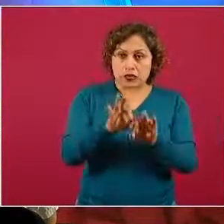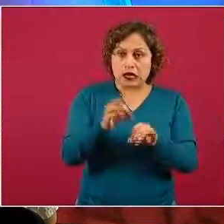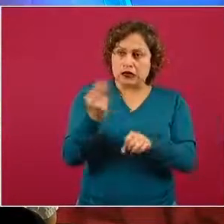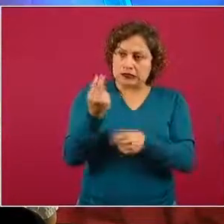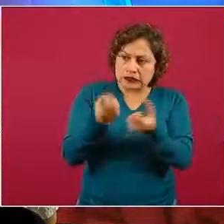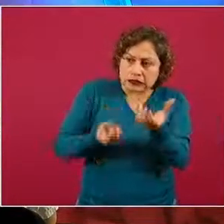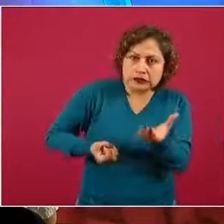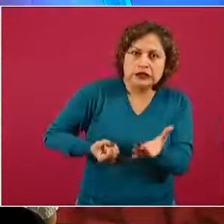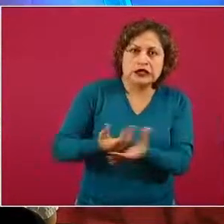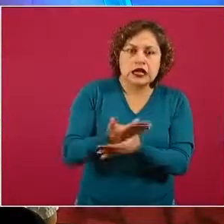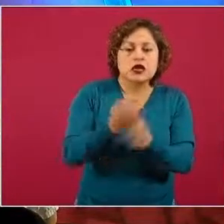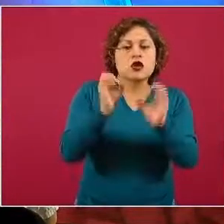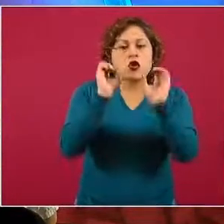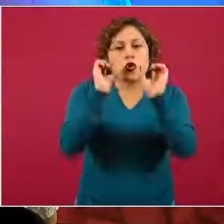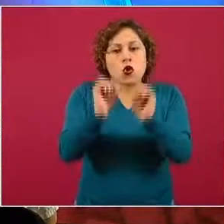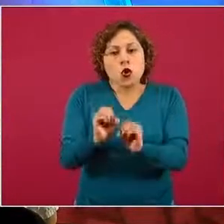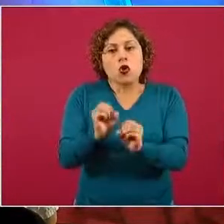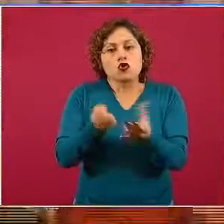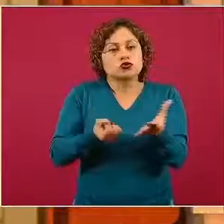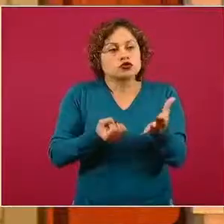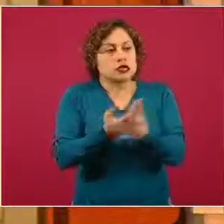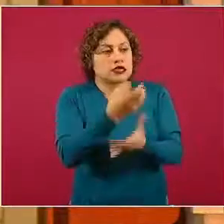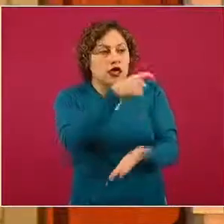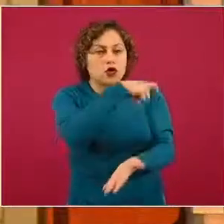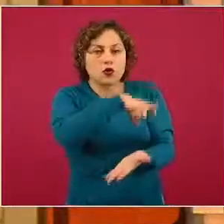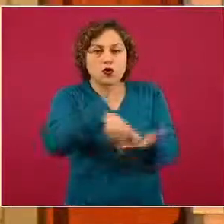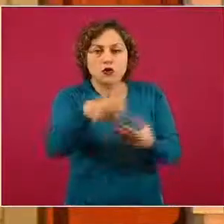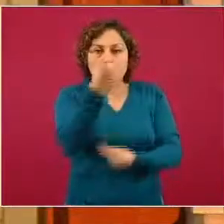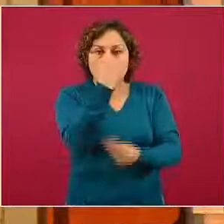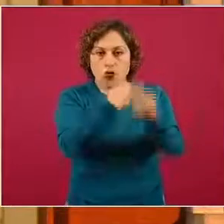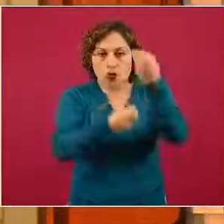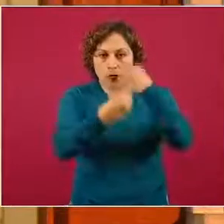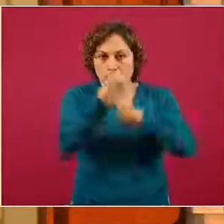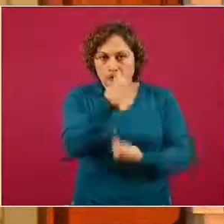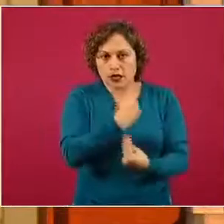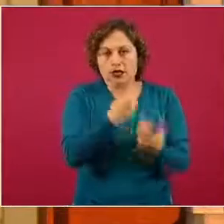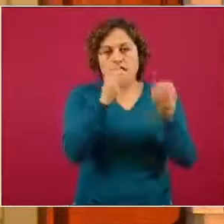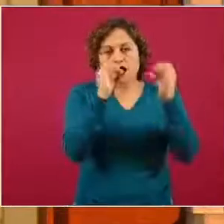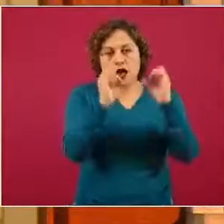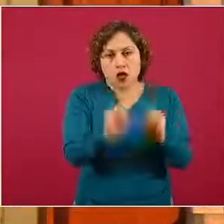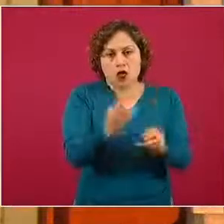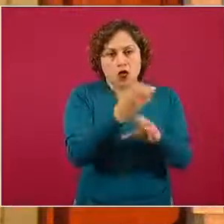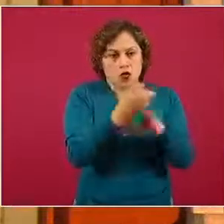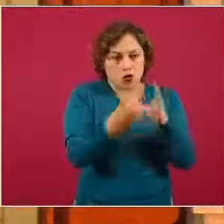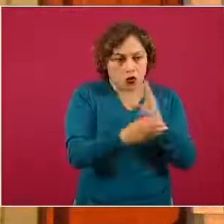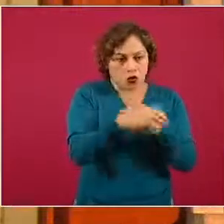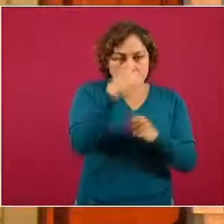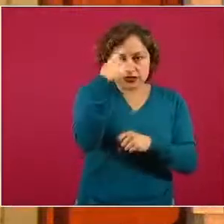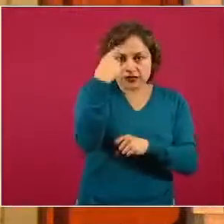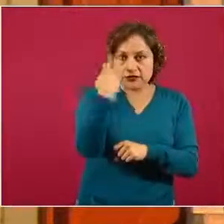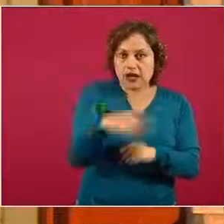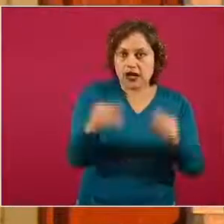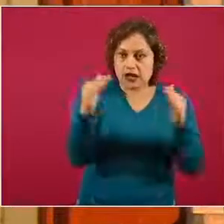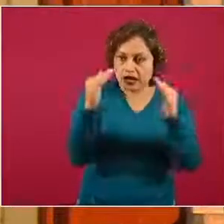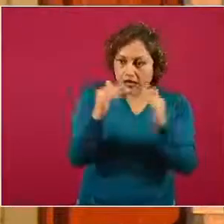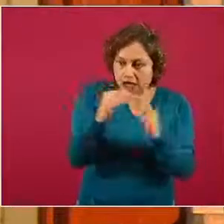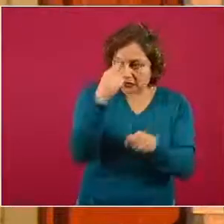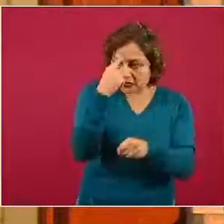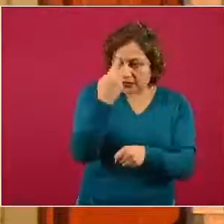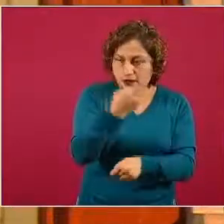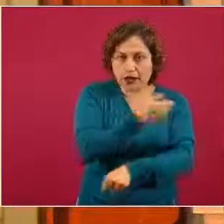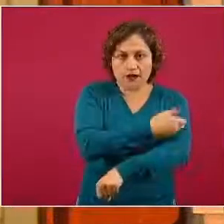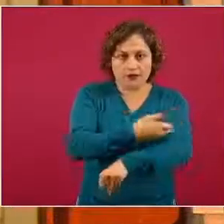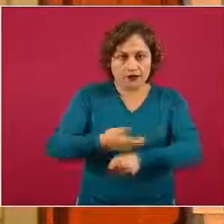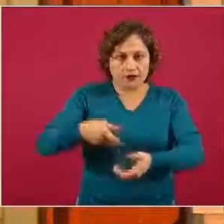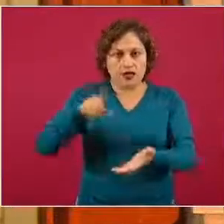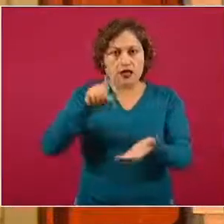que salir por insumos o alimentos para el domicilio, para la casa, para el hogar, o tenemos que salir